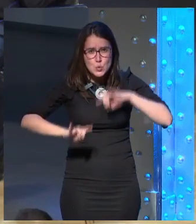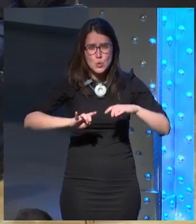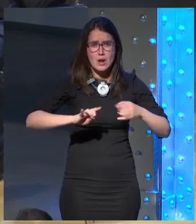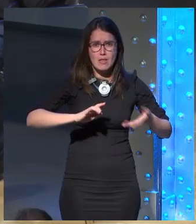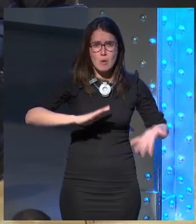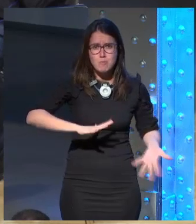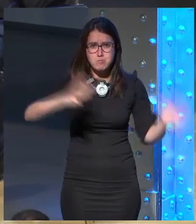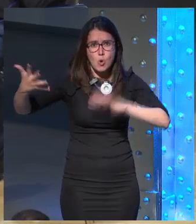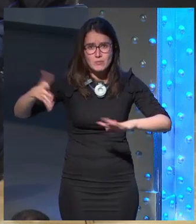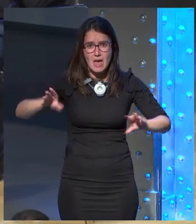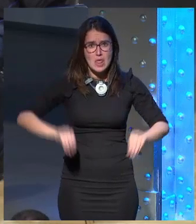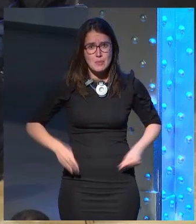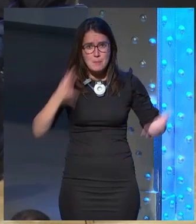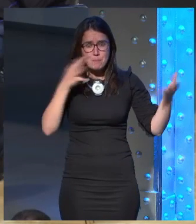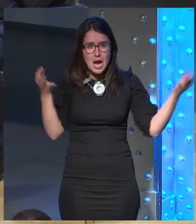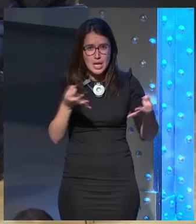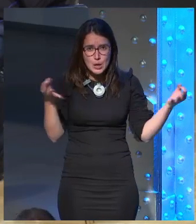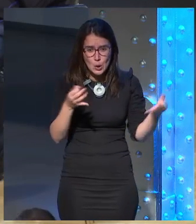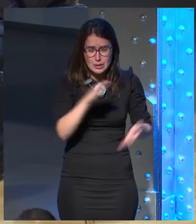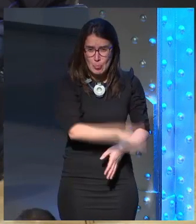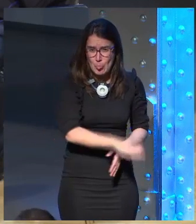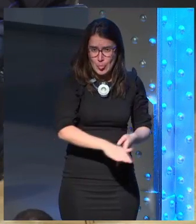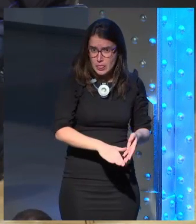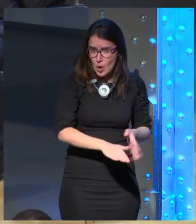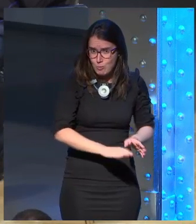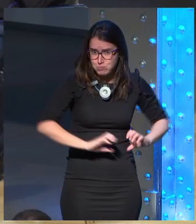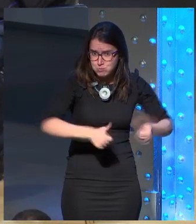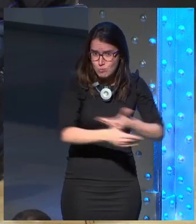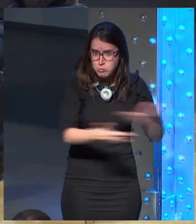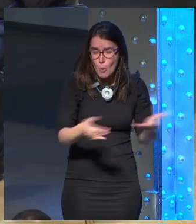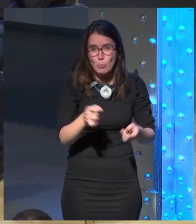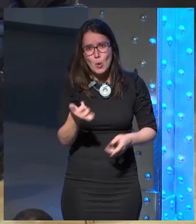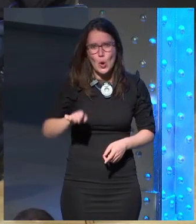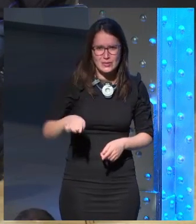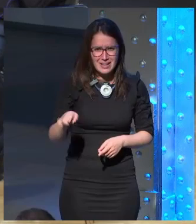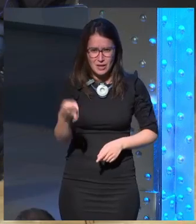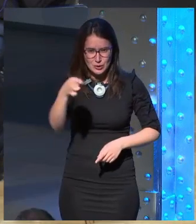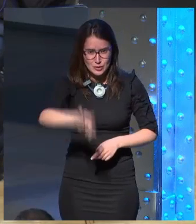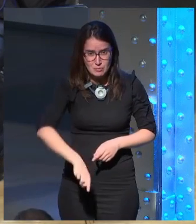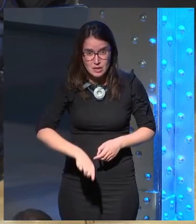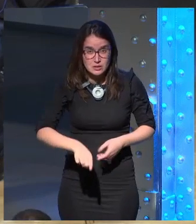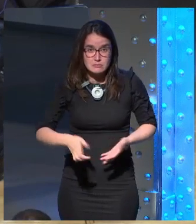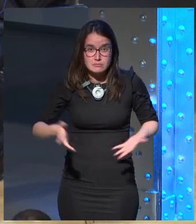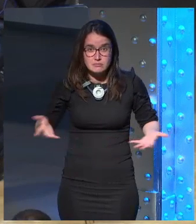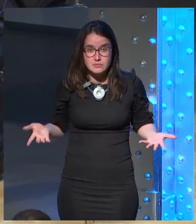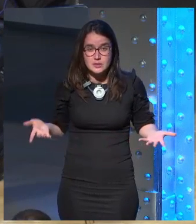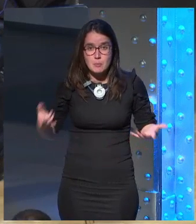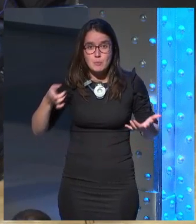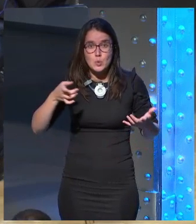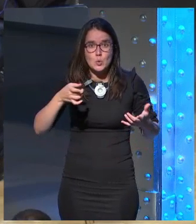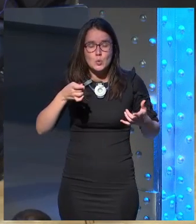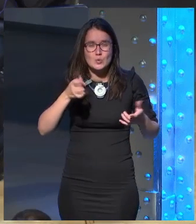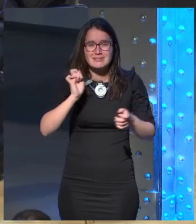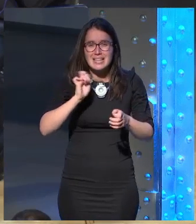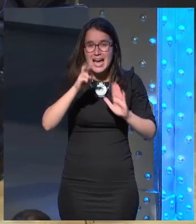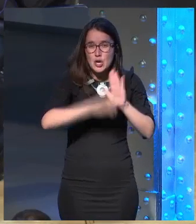transgresión, de asumir riesgos desde la más tierna infancia, de ser un poco traviesos también y de no aceptar comúnmente